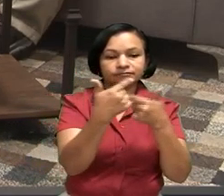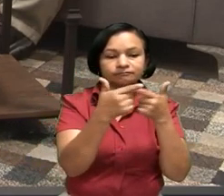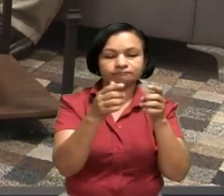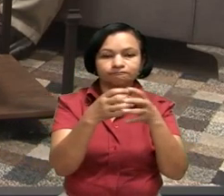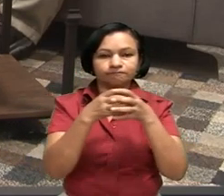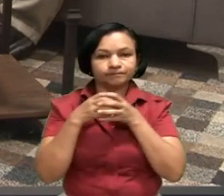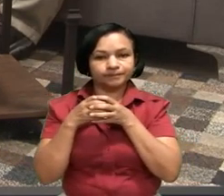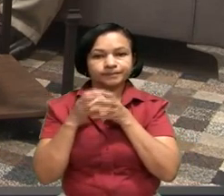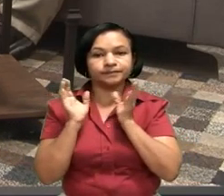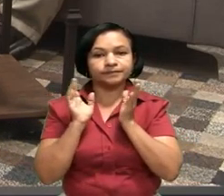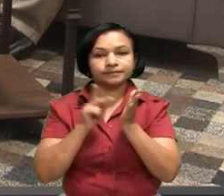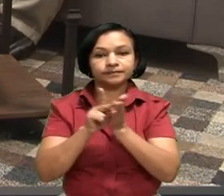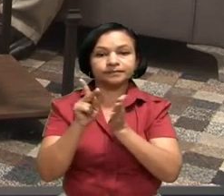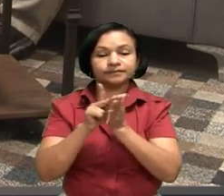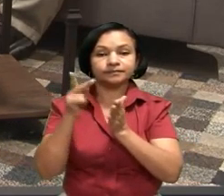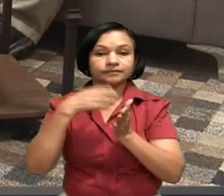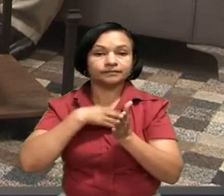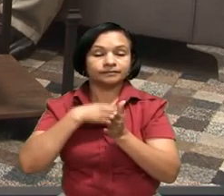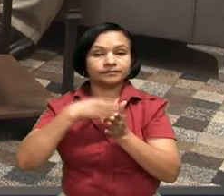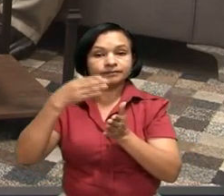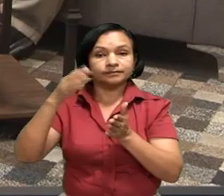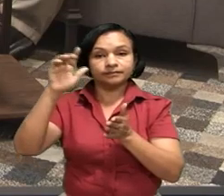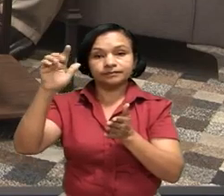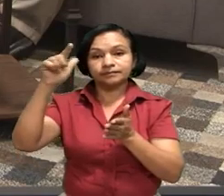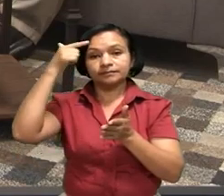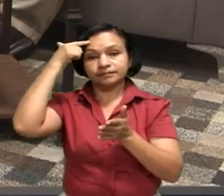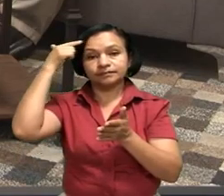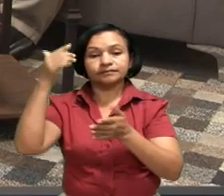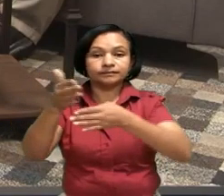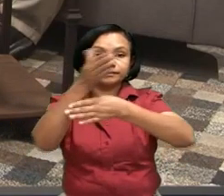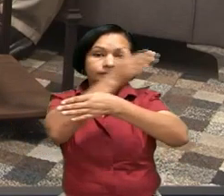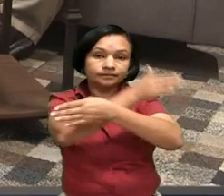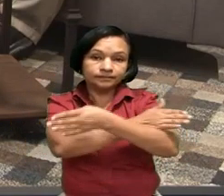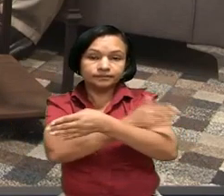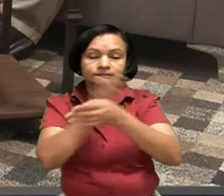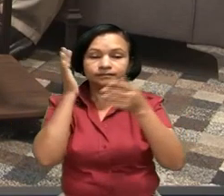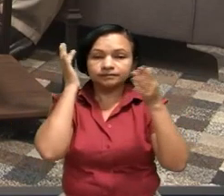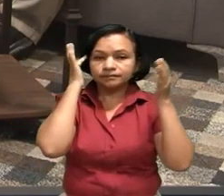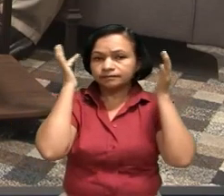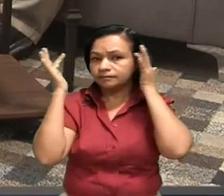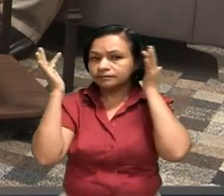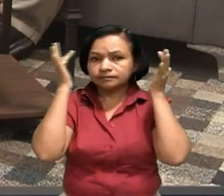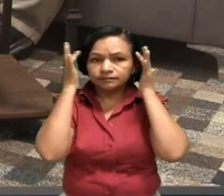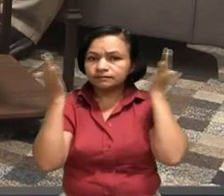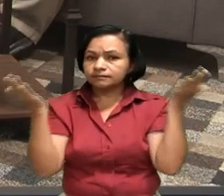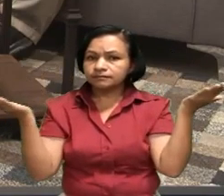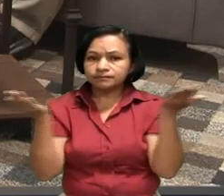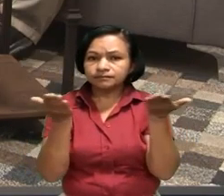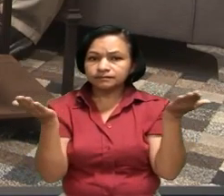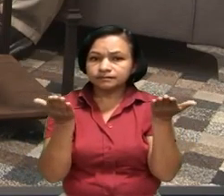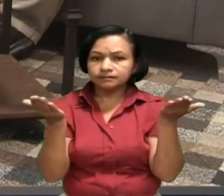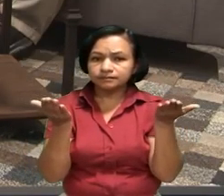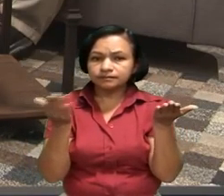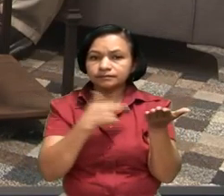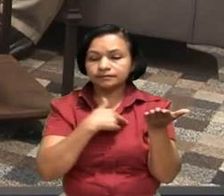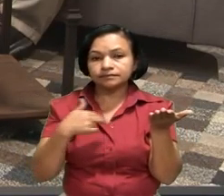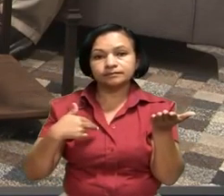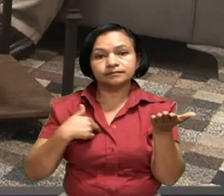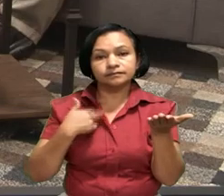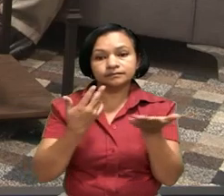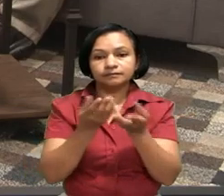del partido en el poder que únicamente se se preocupaba por agenciarse